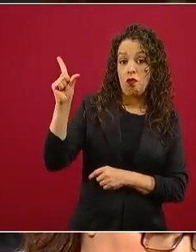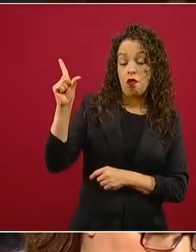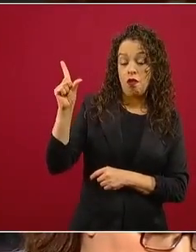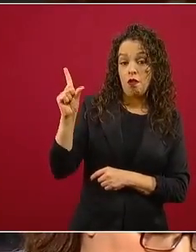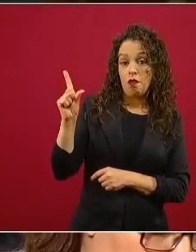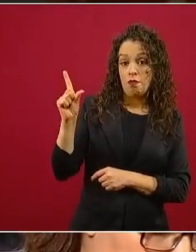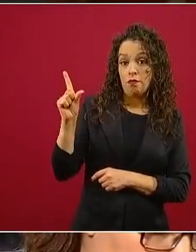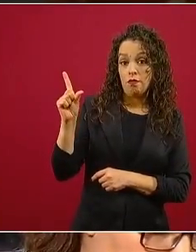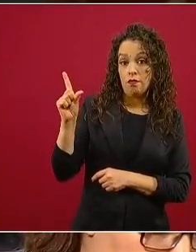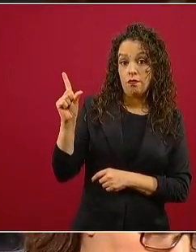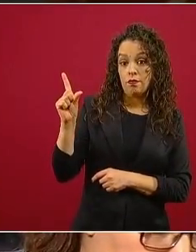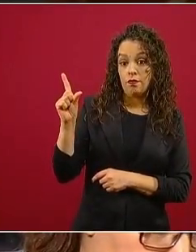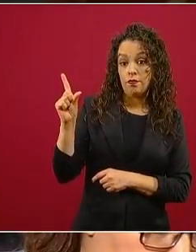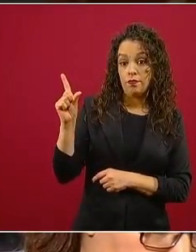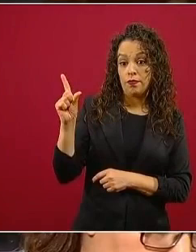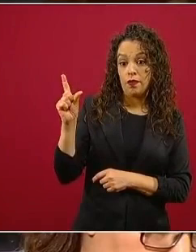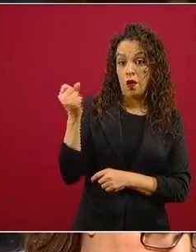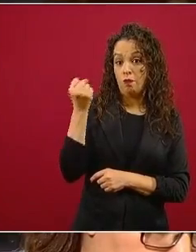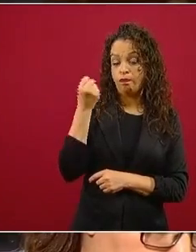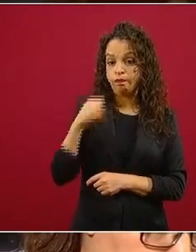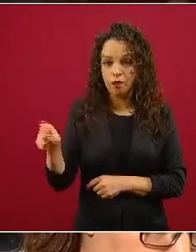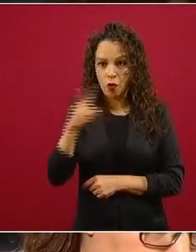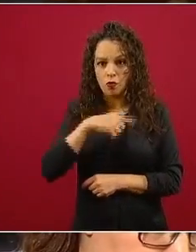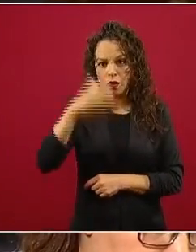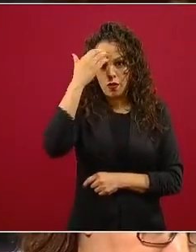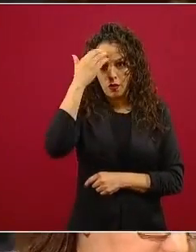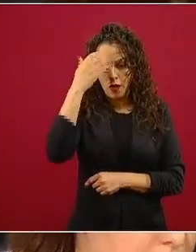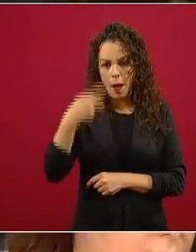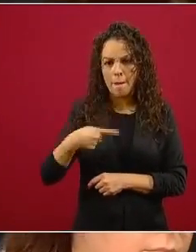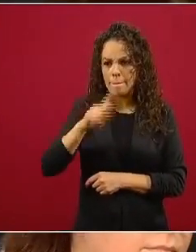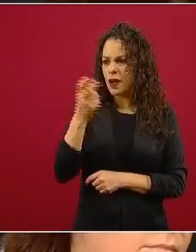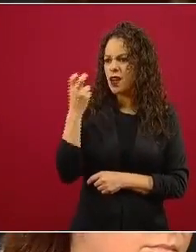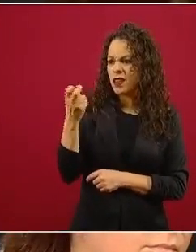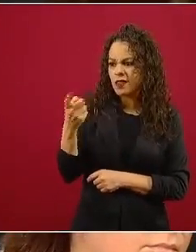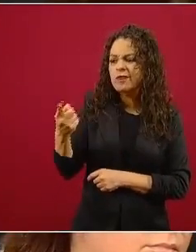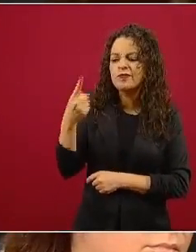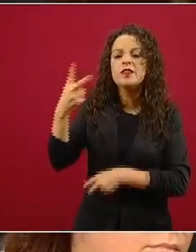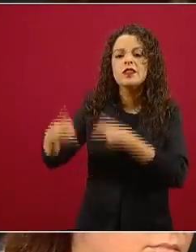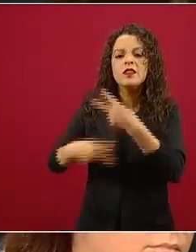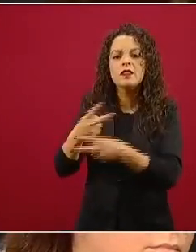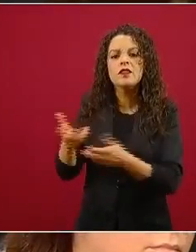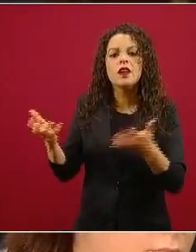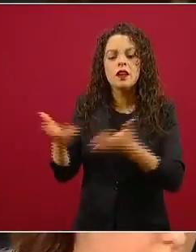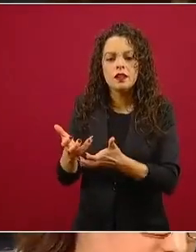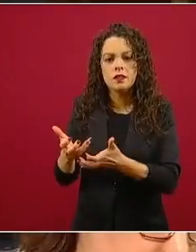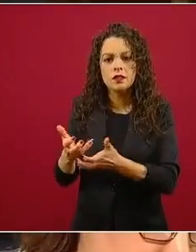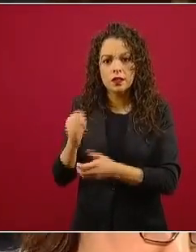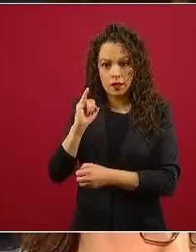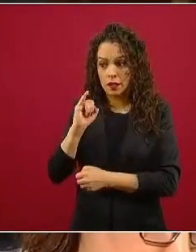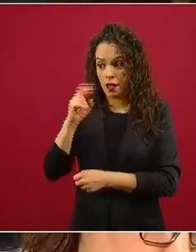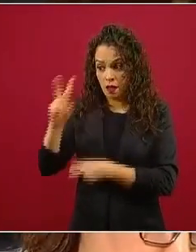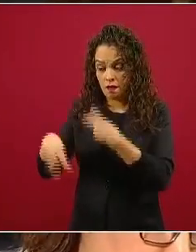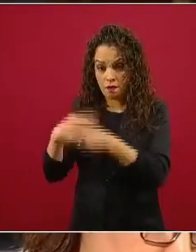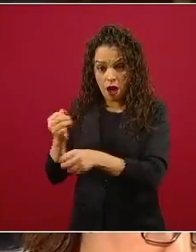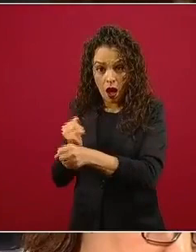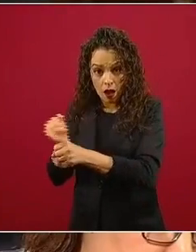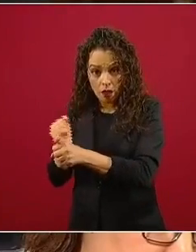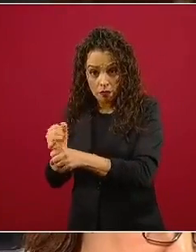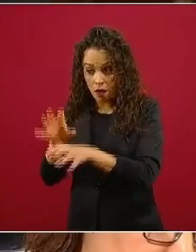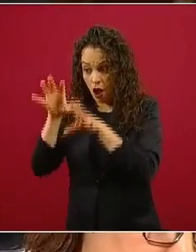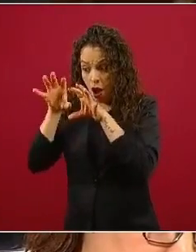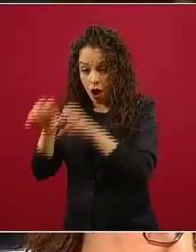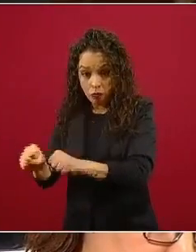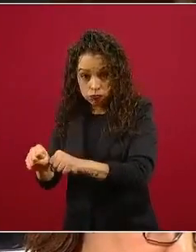vigentes. ¿Y ahí qué se va a hacer? ¿Se les va a perseguir? ¿Sí va a haber detenidos o va a haber punto